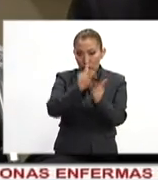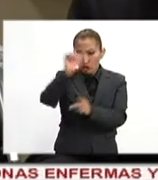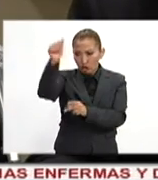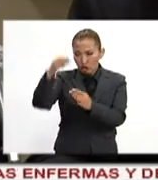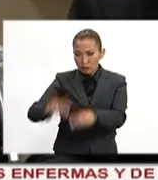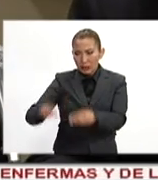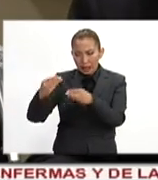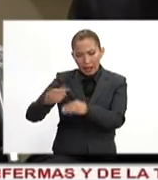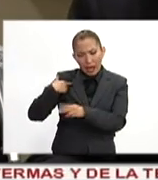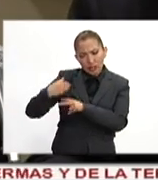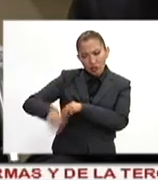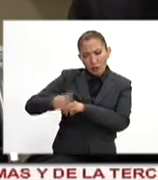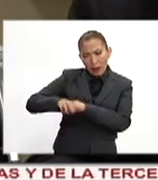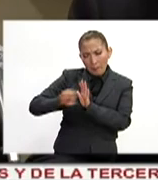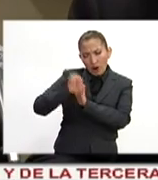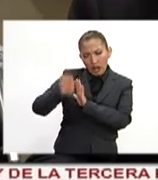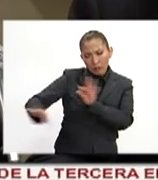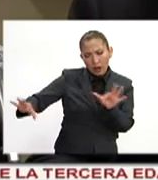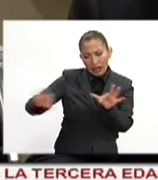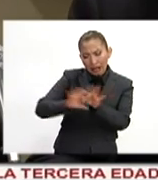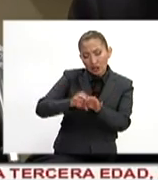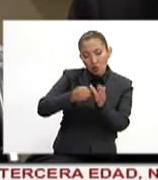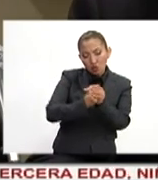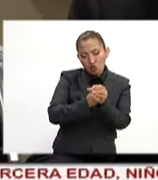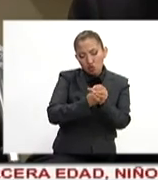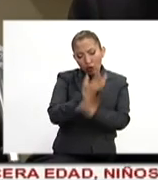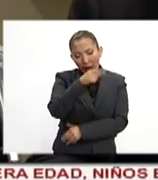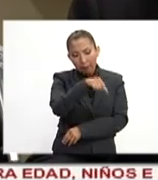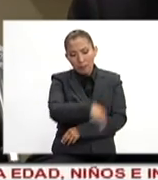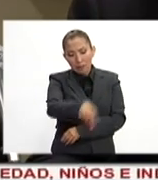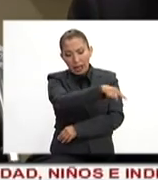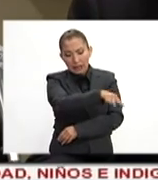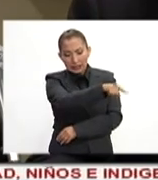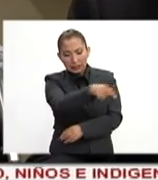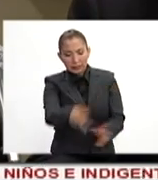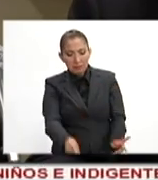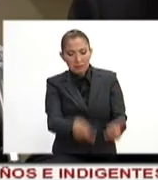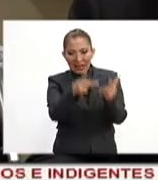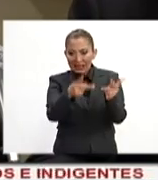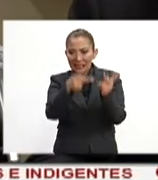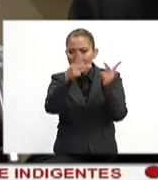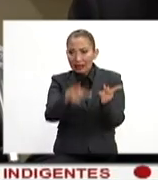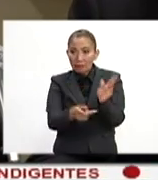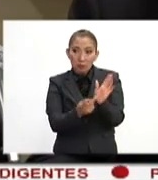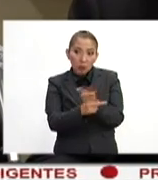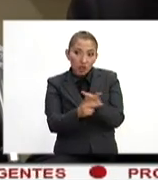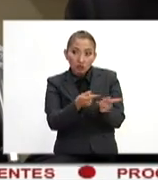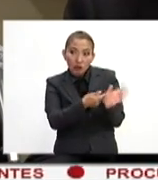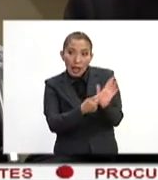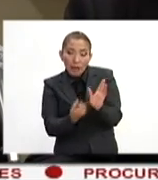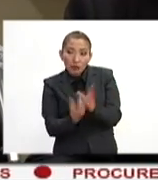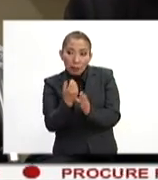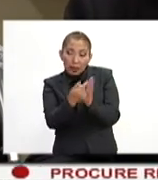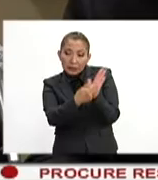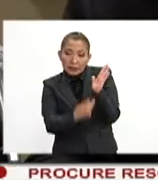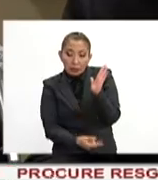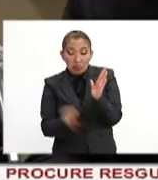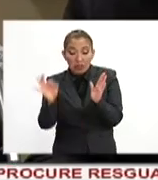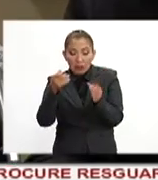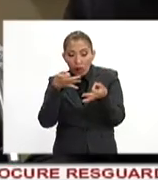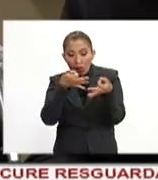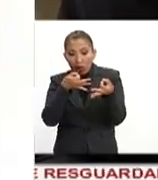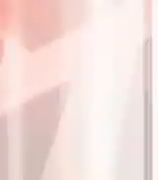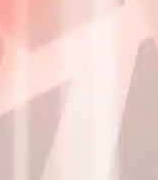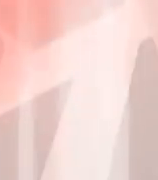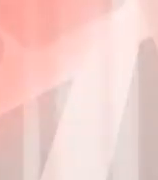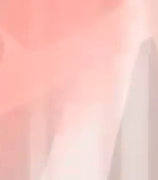mercados hay índices, por ejemplo, vinculados a las nuevas ofertas, ¿no? Eso es algo que podría generarse y ser atractivo.